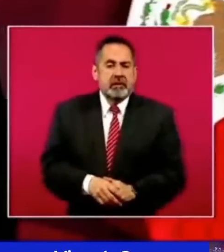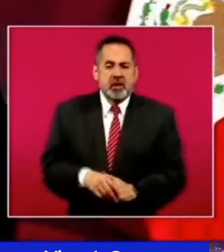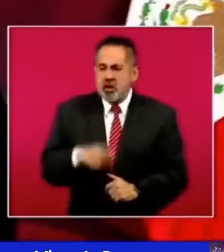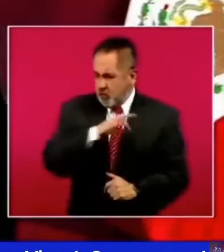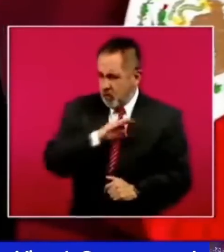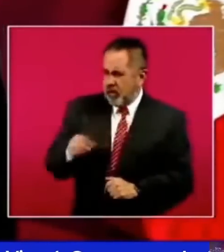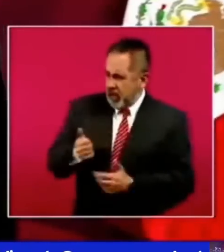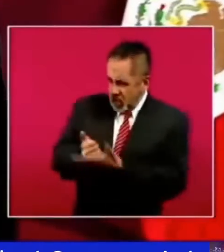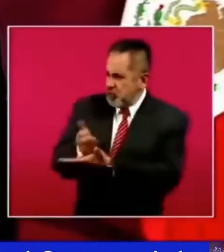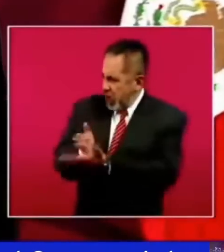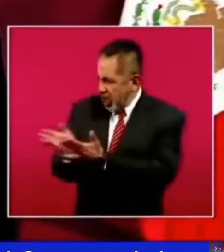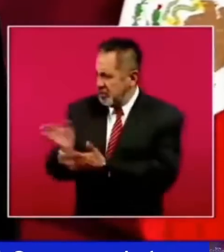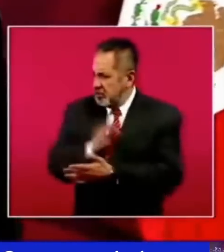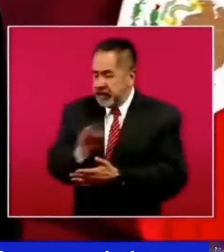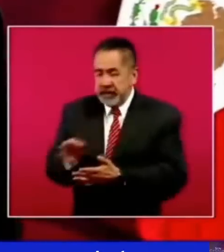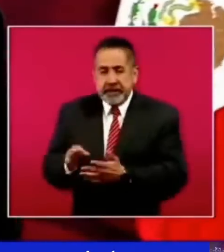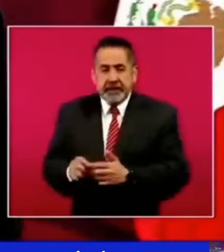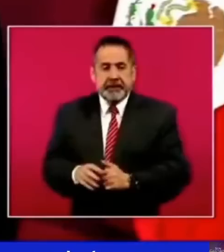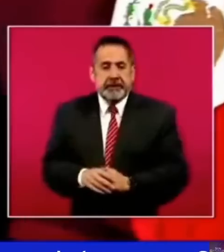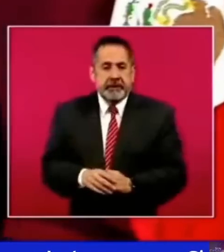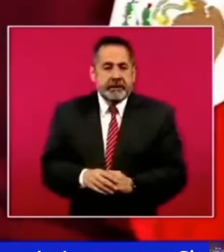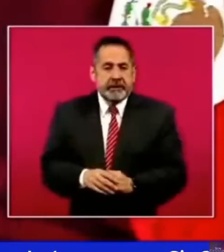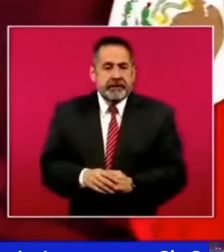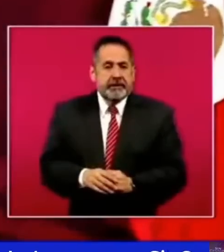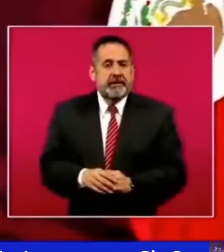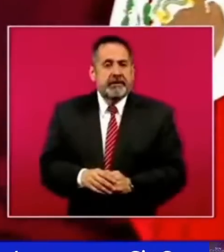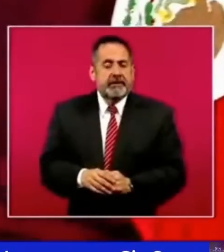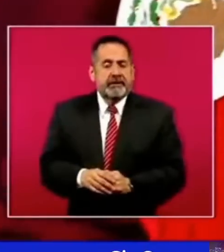ellos podían ayudar con